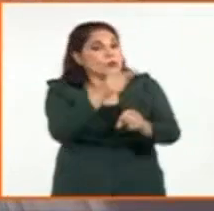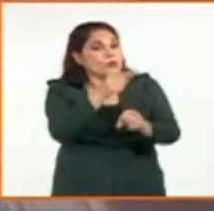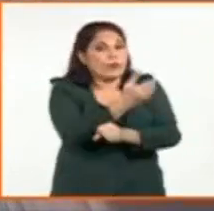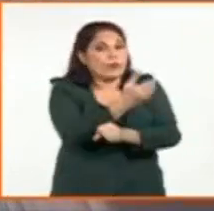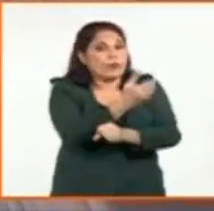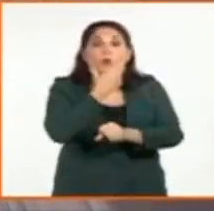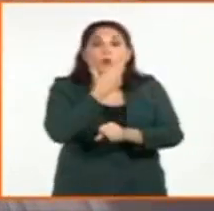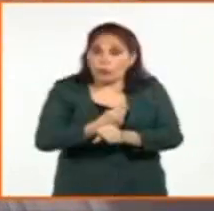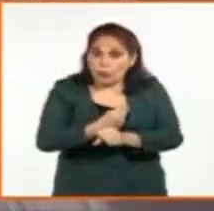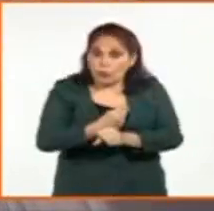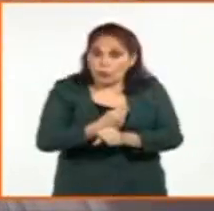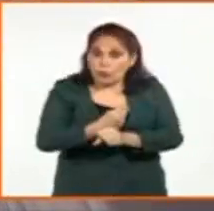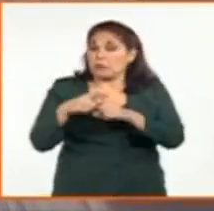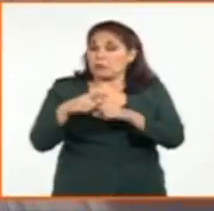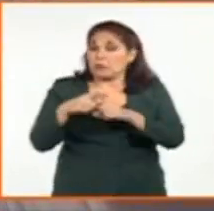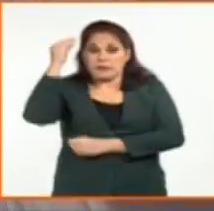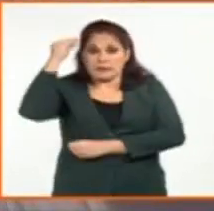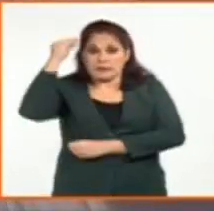ido identificando